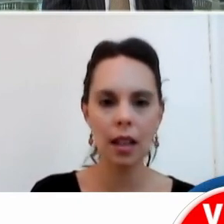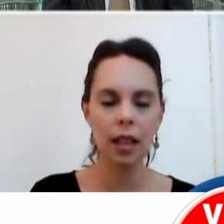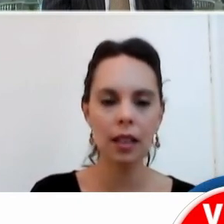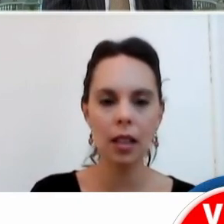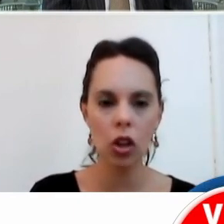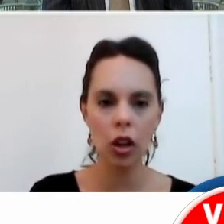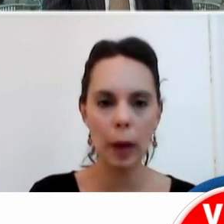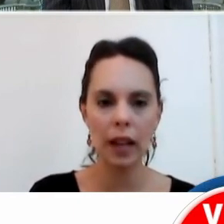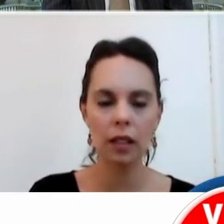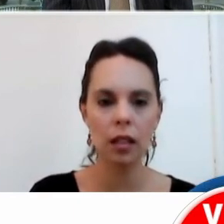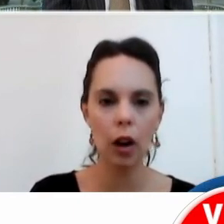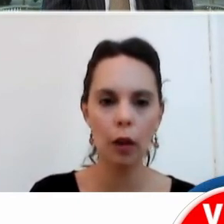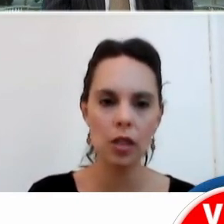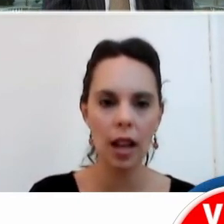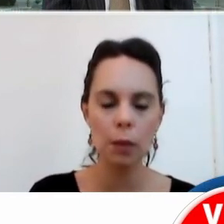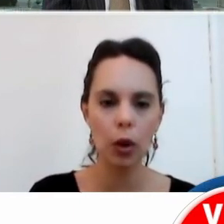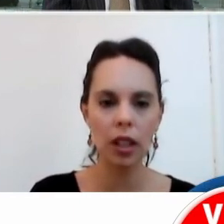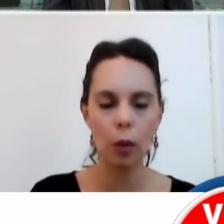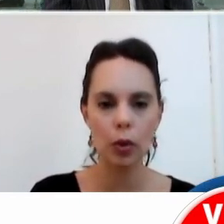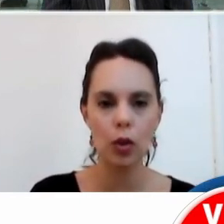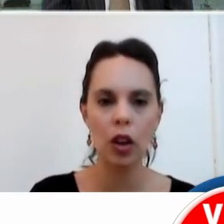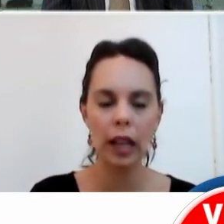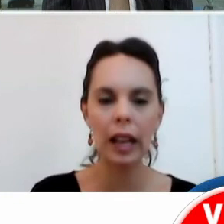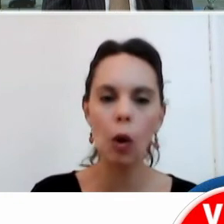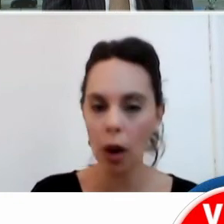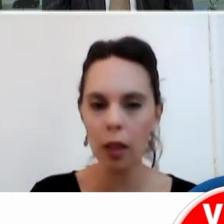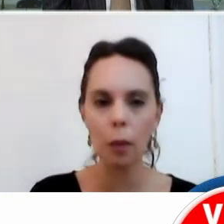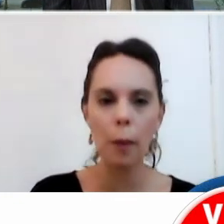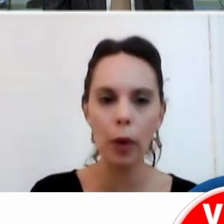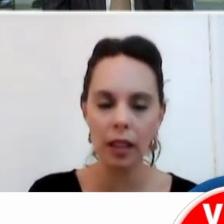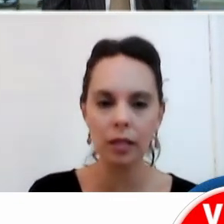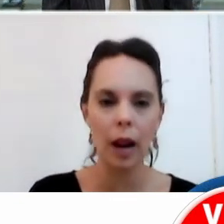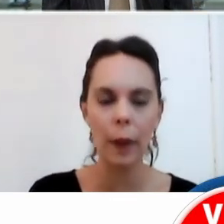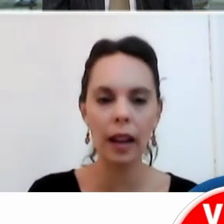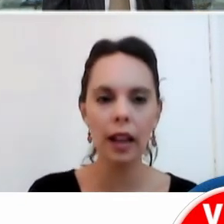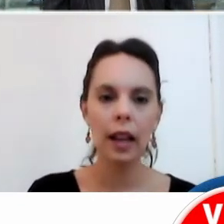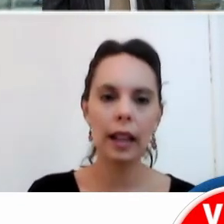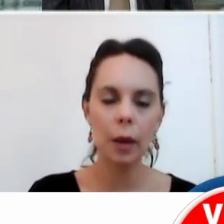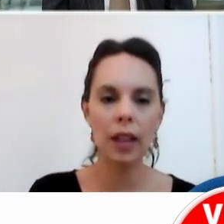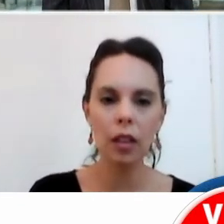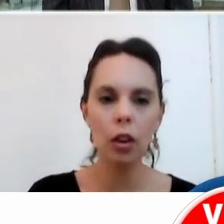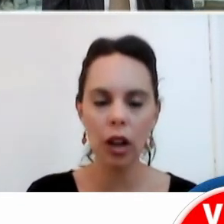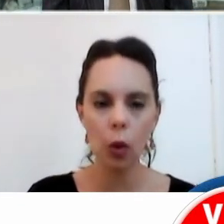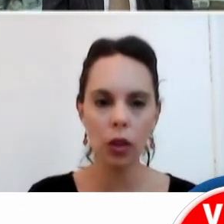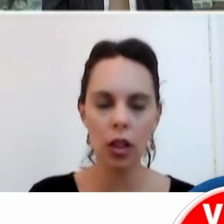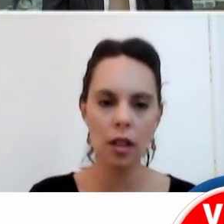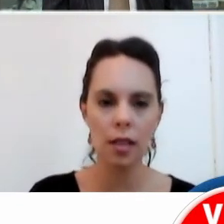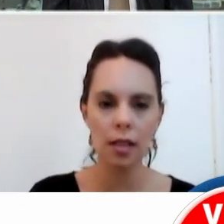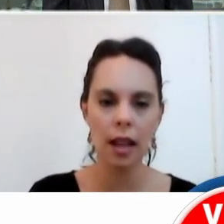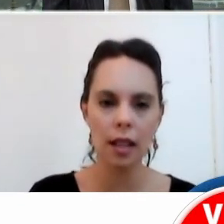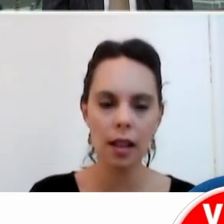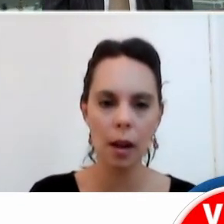Estas, se quiere, tensiones permanentes entre el oficialismo y la oposición. ¿Cree que el acuerdo va a poder destrabar el debate de otras